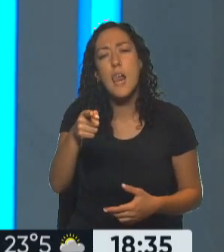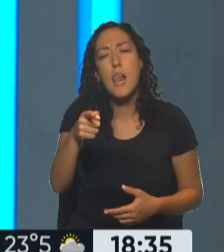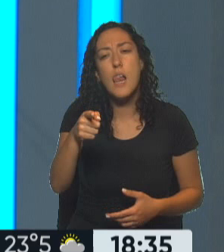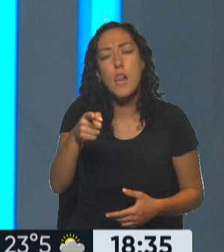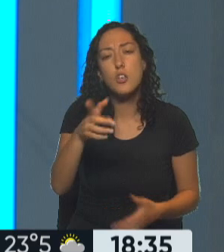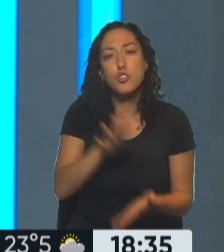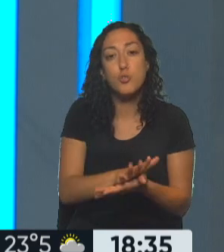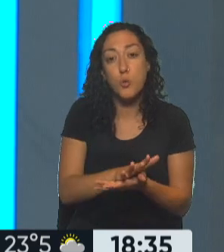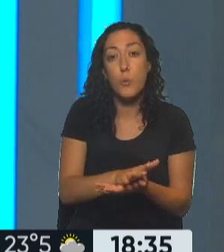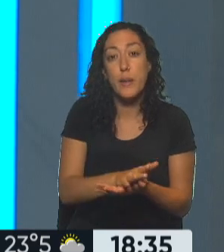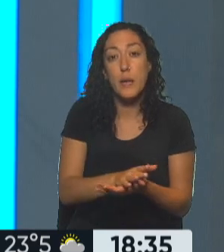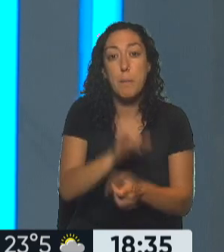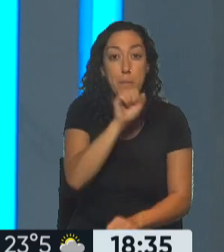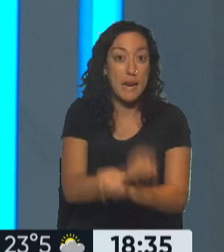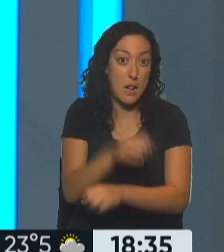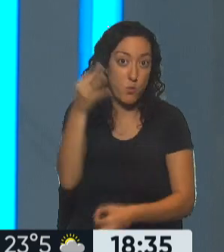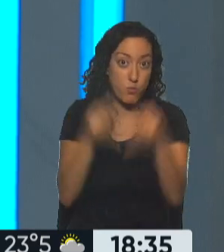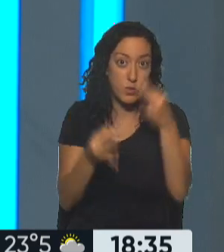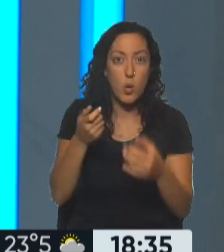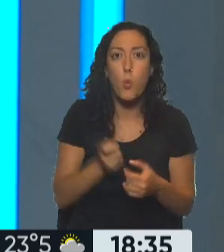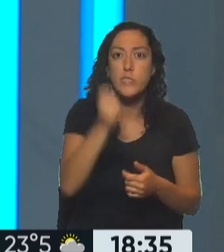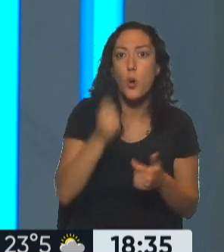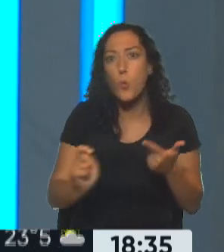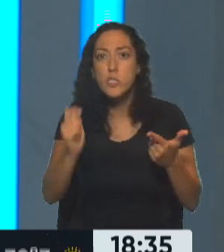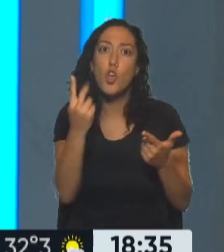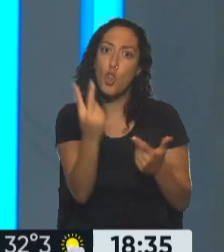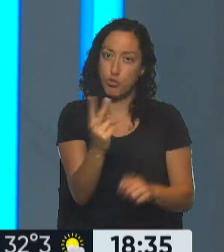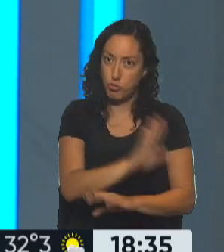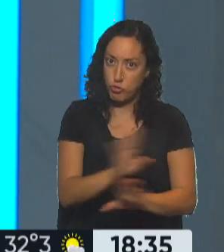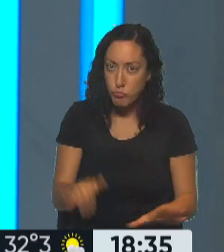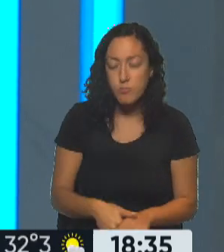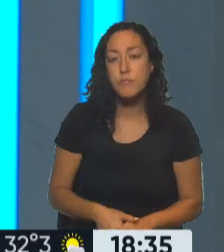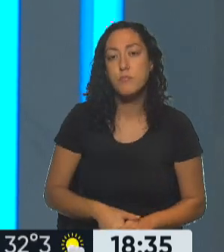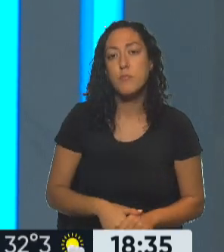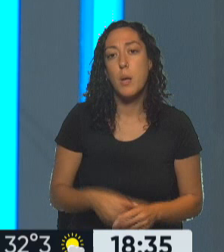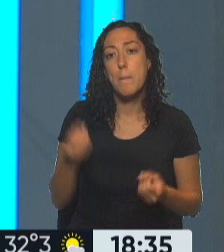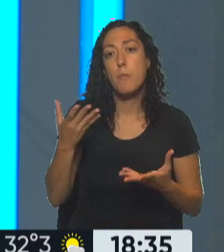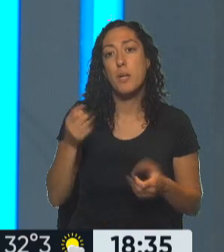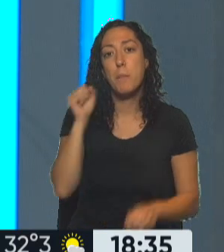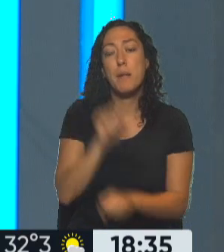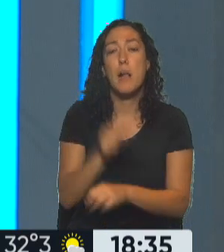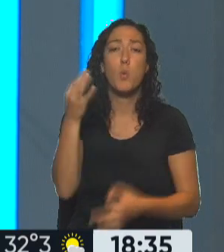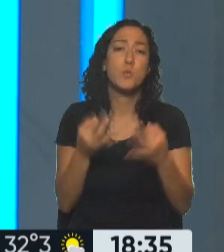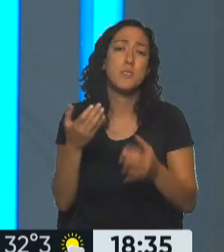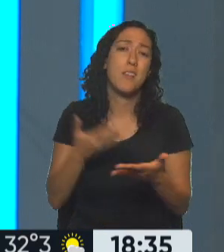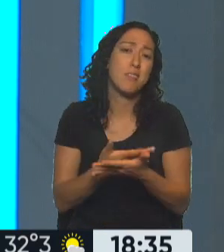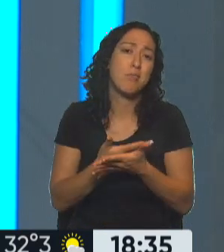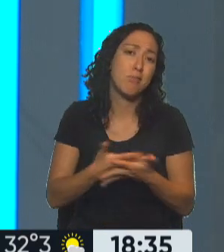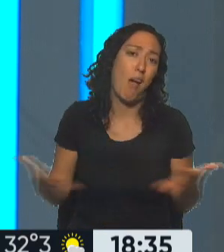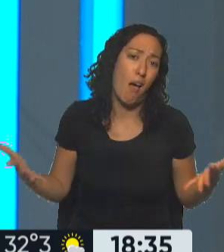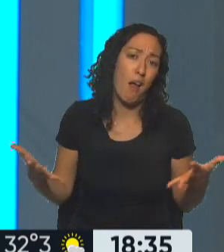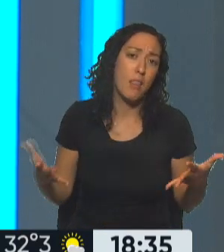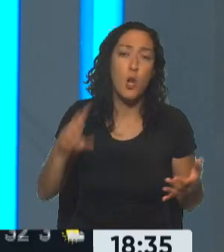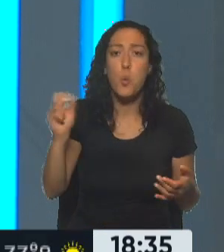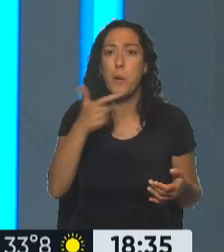vista de la justicia penal ha habido 2 juicios, digamos, mínimamente porque la justicia penal siempre llega tarde, a Lucas no te lo